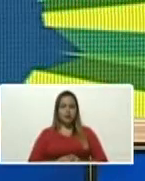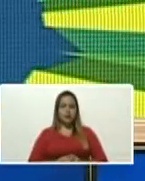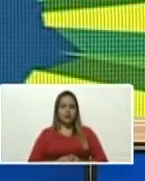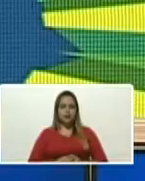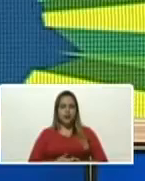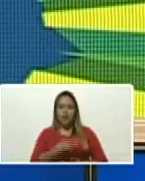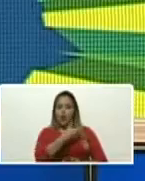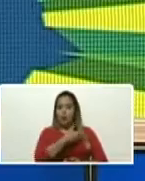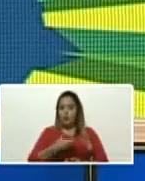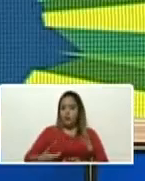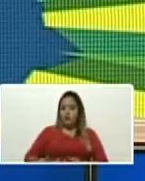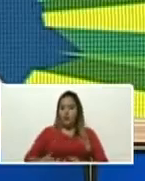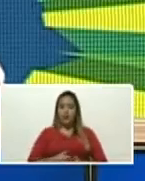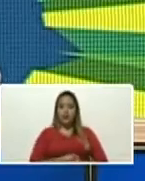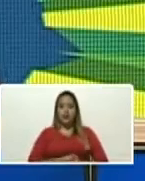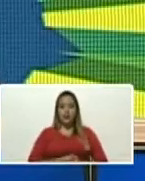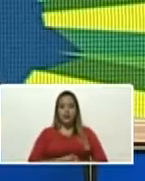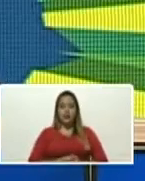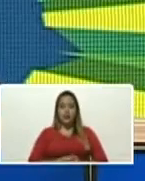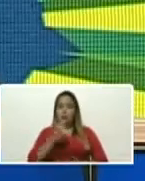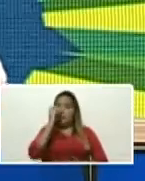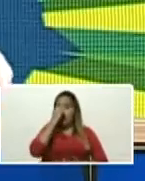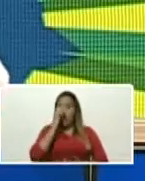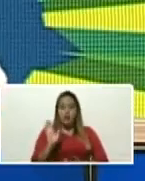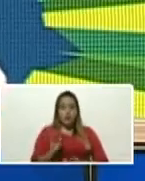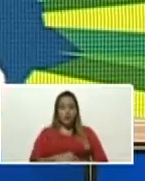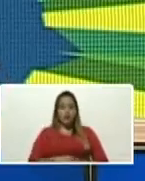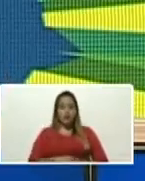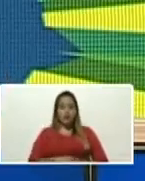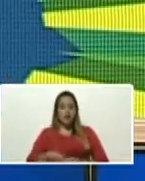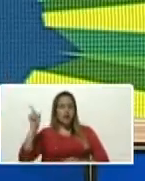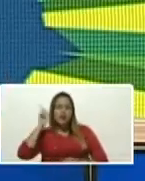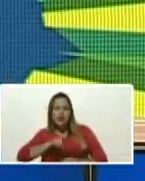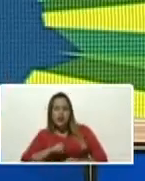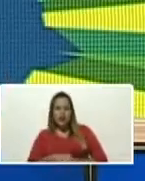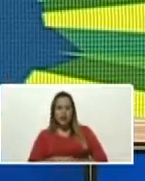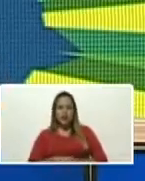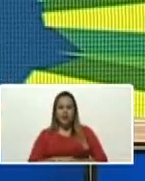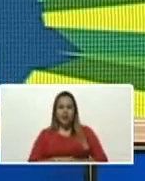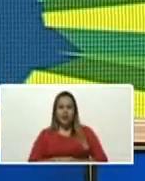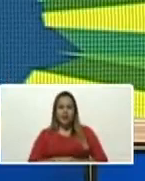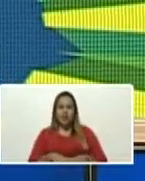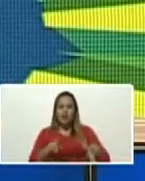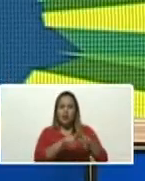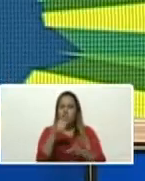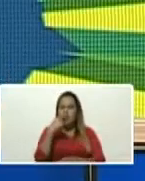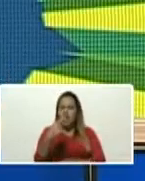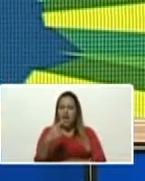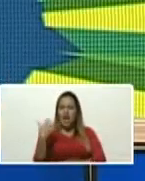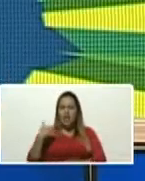un presidente payaso, farsante, falluto, como dirían en Argentina.